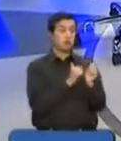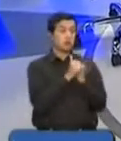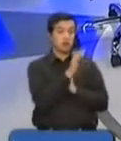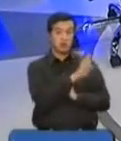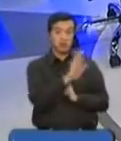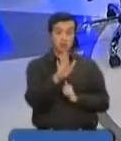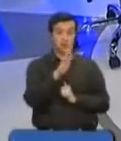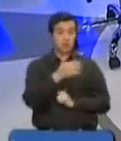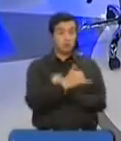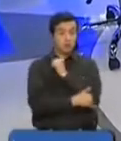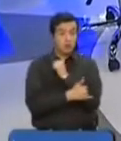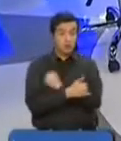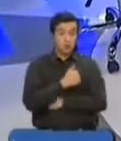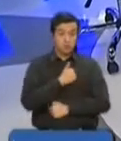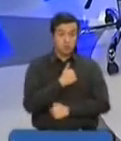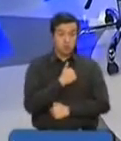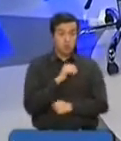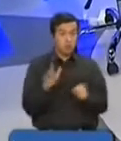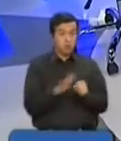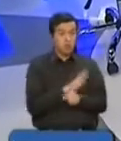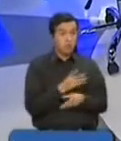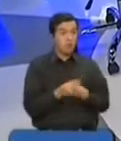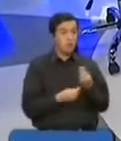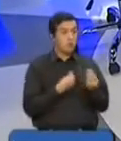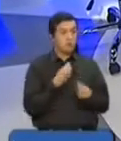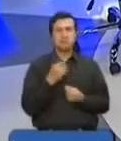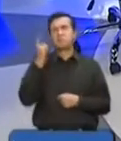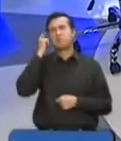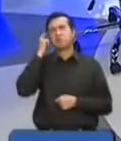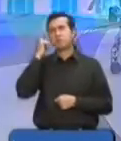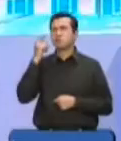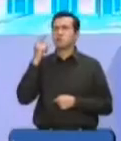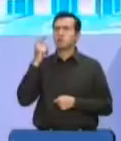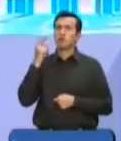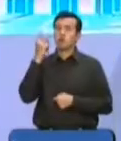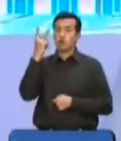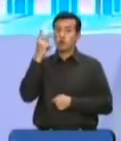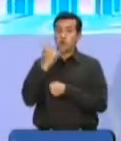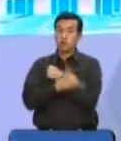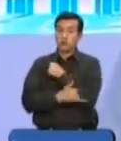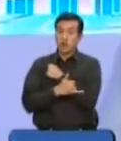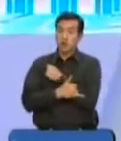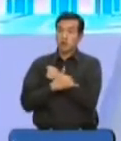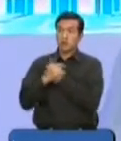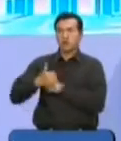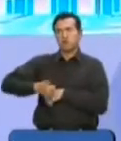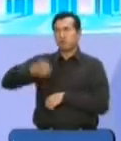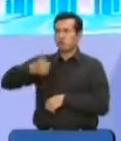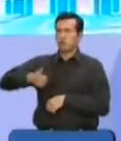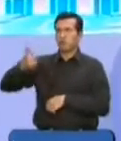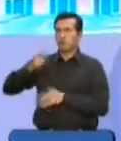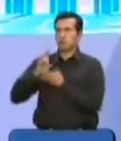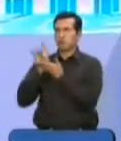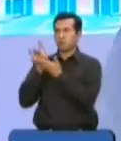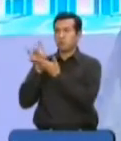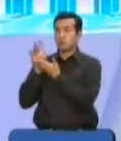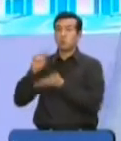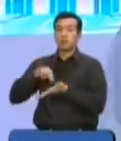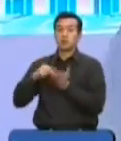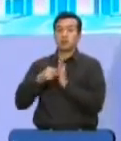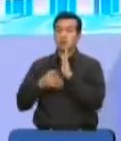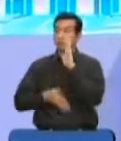nuestros territorios y de forma integral. Es una movida política sacar a dos actores de esa naturaleza, y particularmente es una cuestión de no